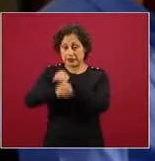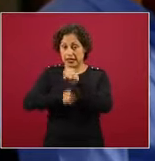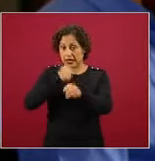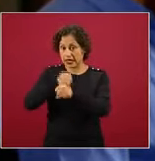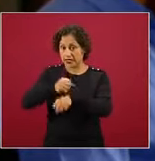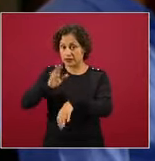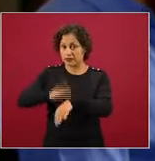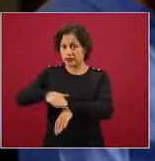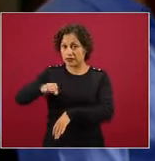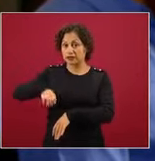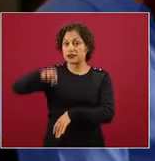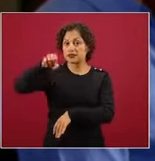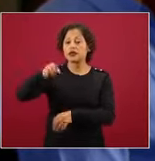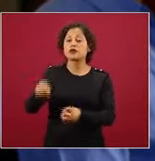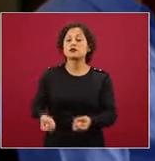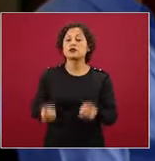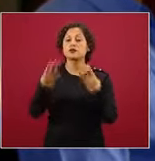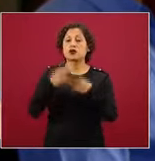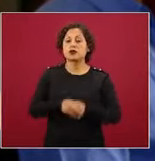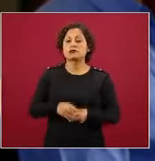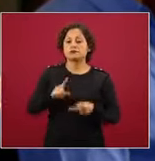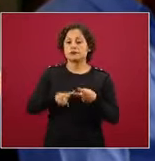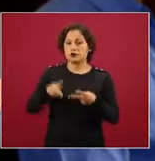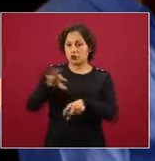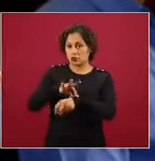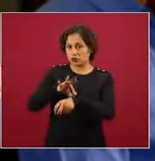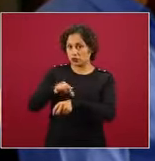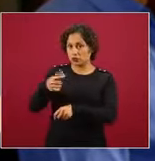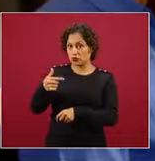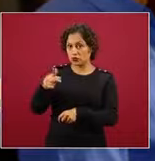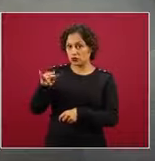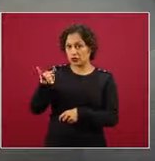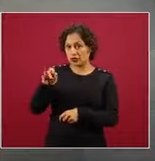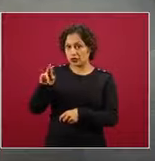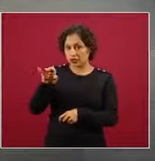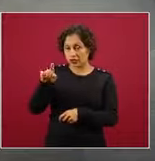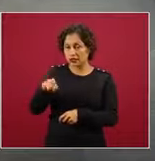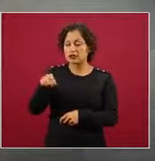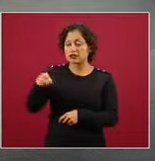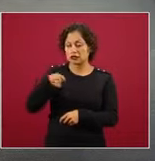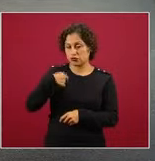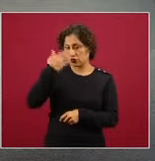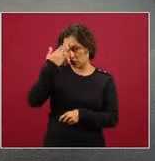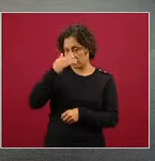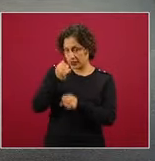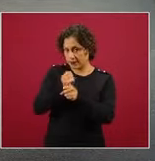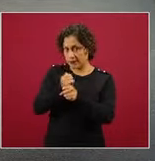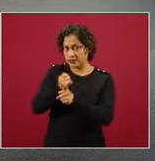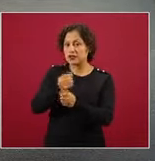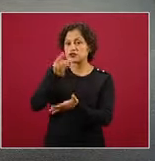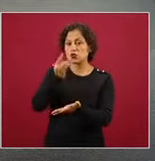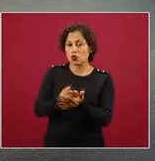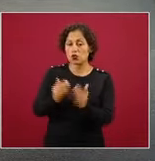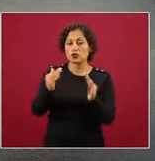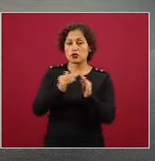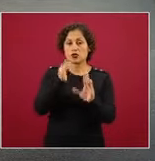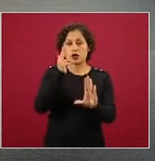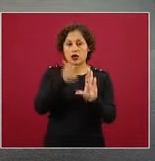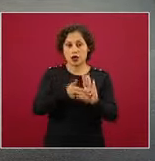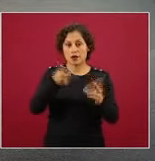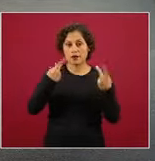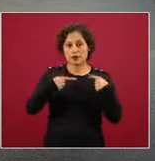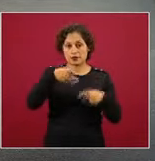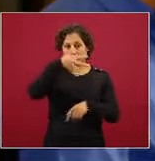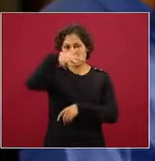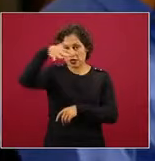quiero preguntarle, sé que esta encuesta la están realizando apenas en las instituciones, en las residencias, pero en estos primeros datos